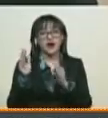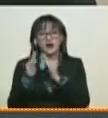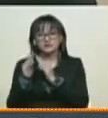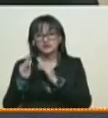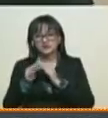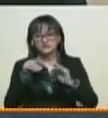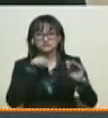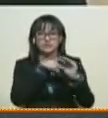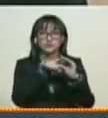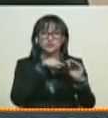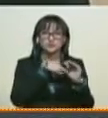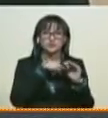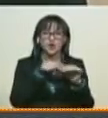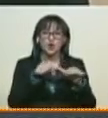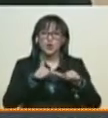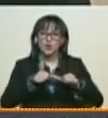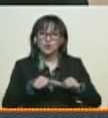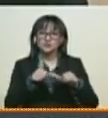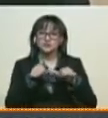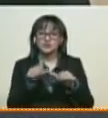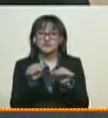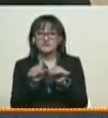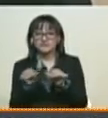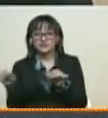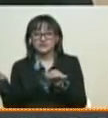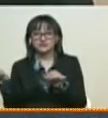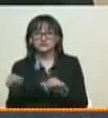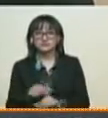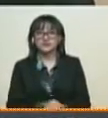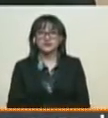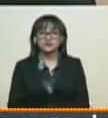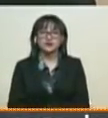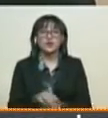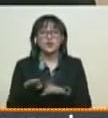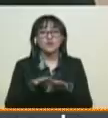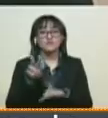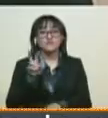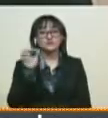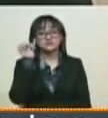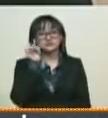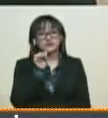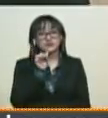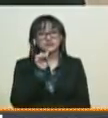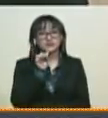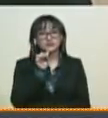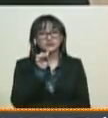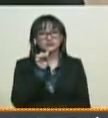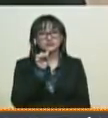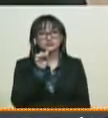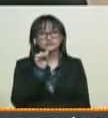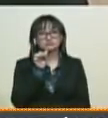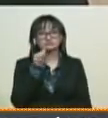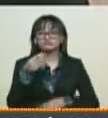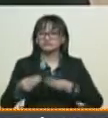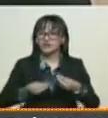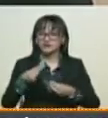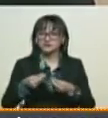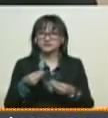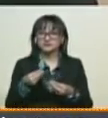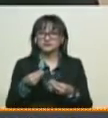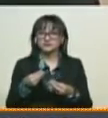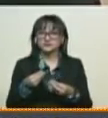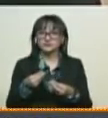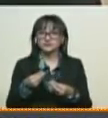casa, continuará este fin de semana, jueves, viernes y sábado, como se ha hecho. ¿Para